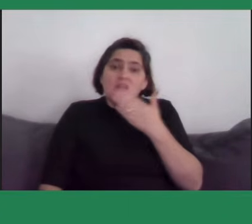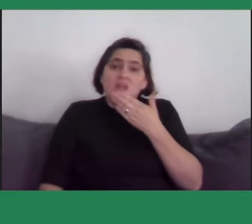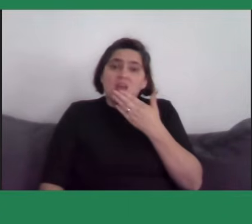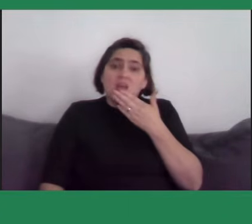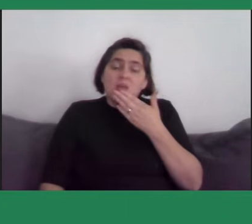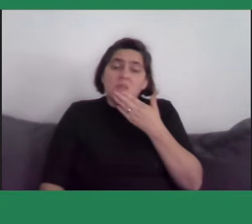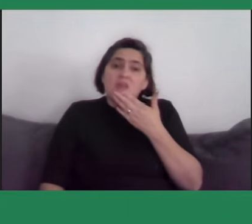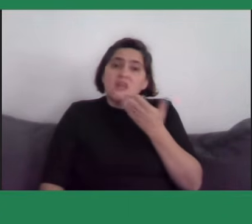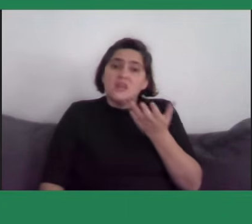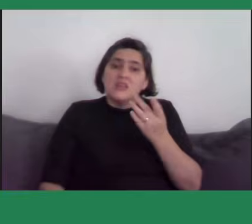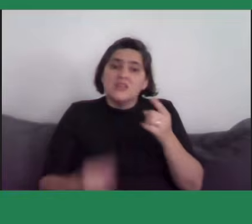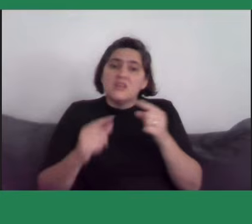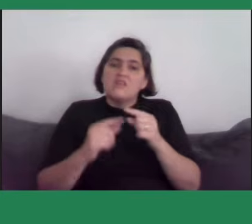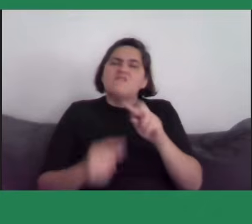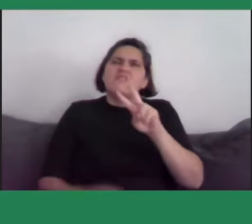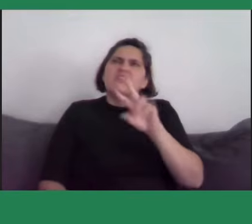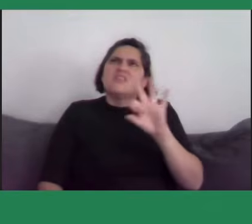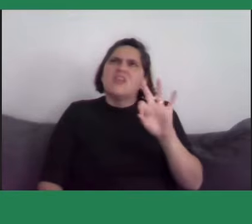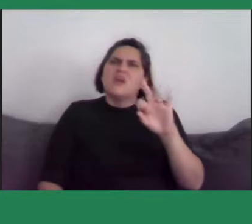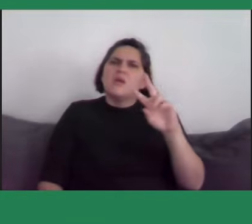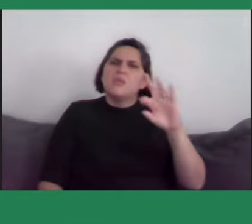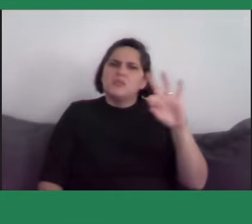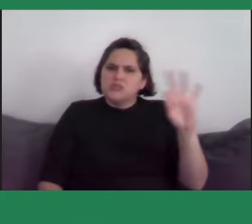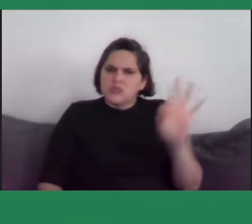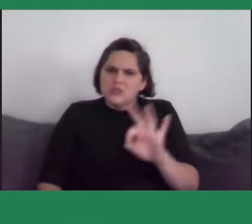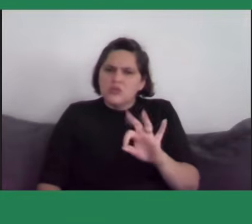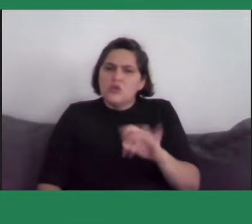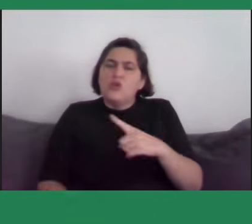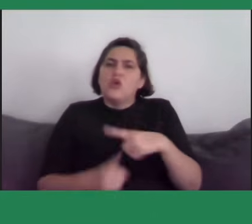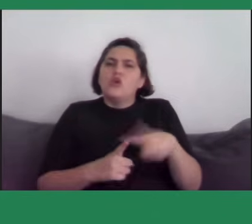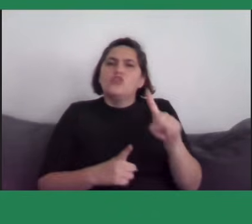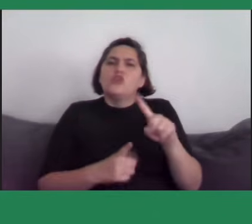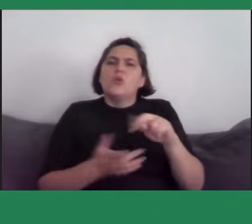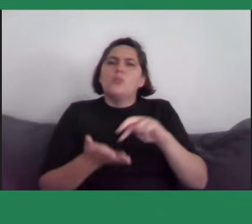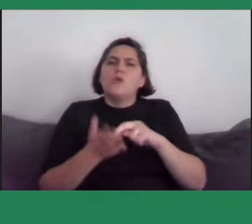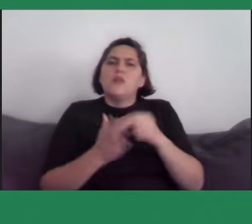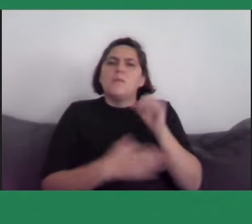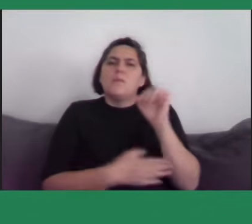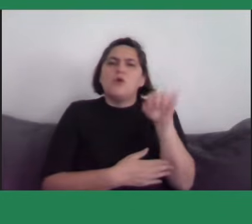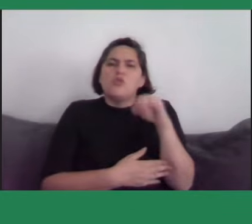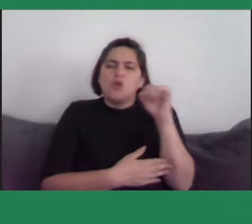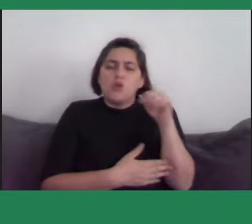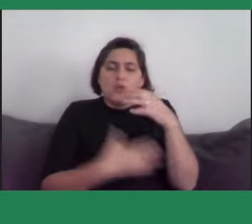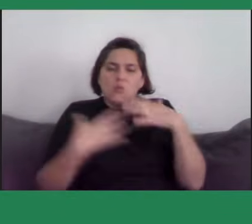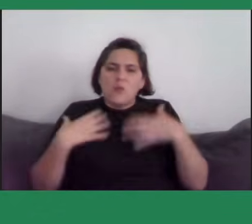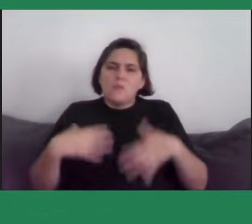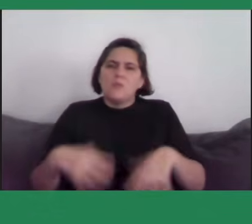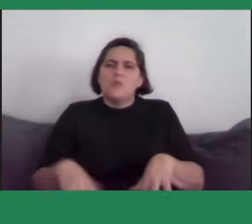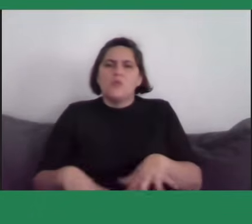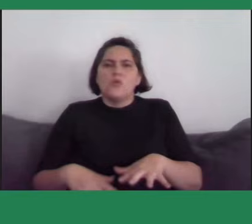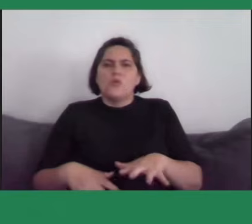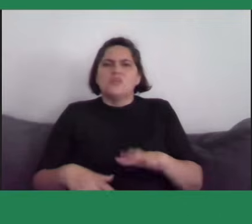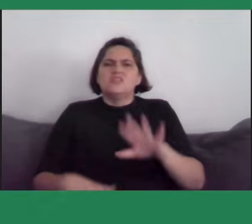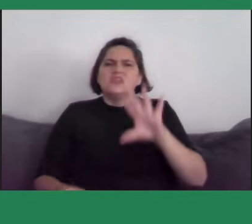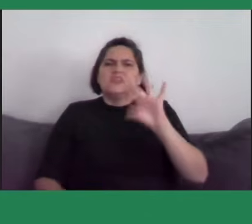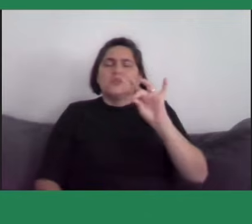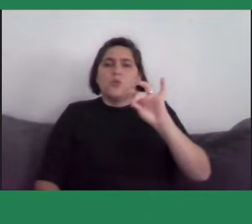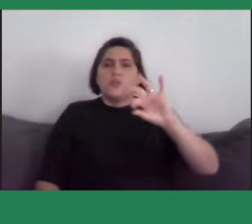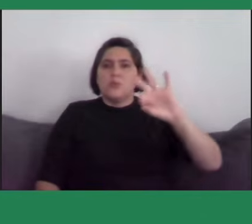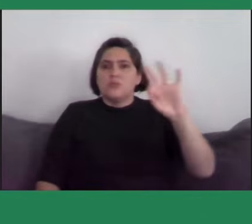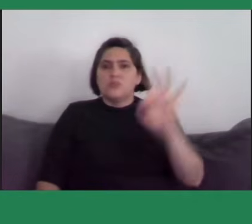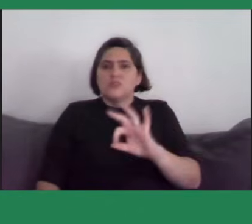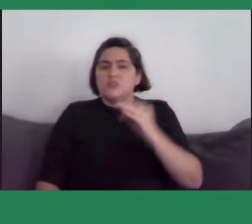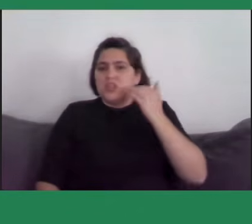en un 23%. Los trastornos motores, por ejemplo, la hipotonía, que está presente en el 50% de nuestros niños,